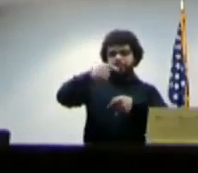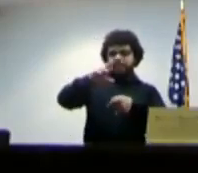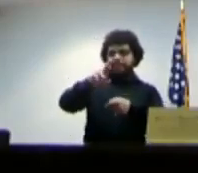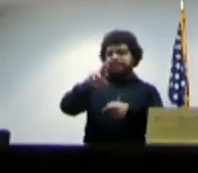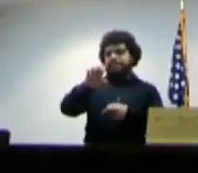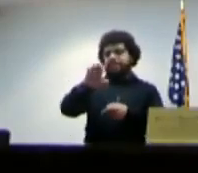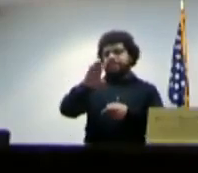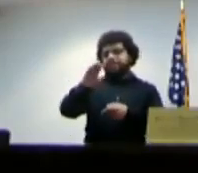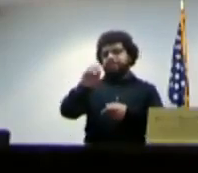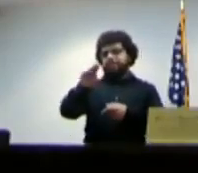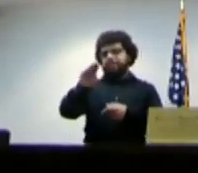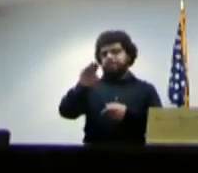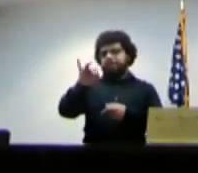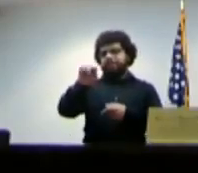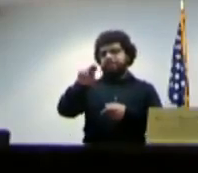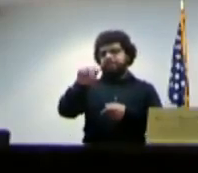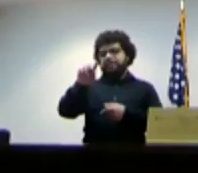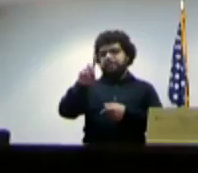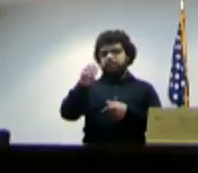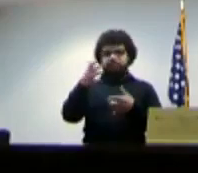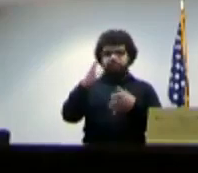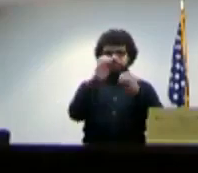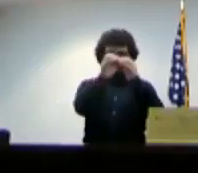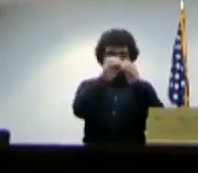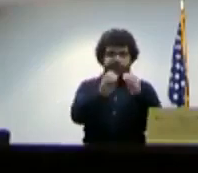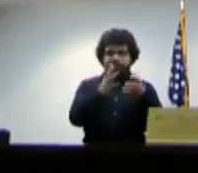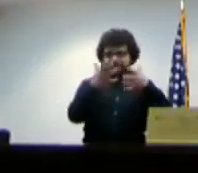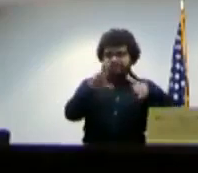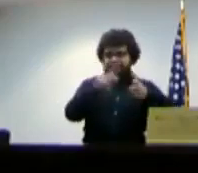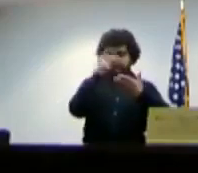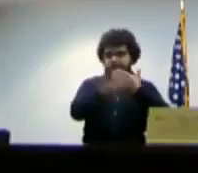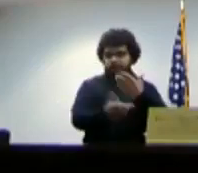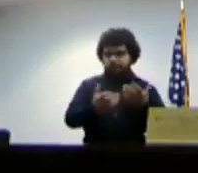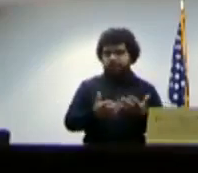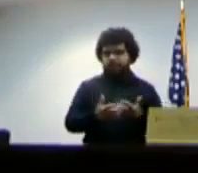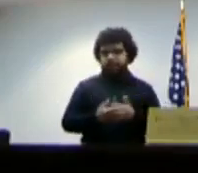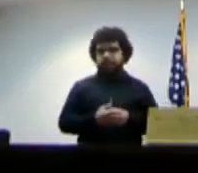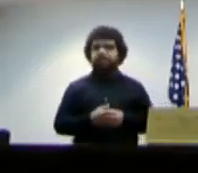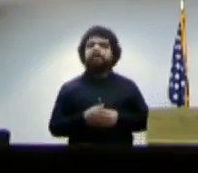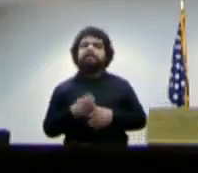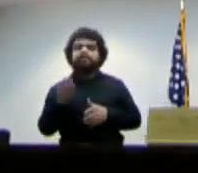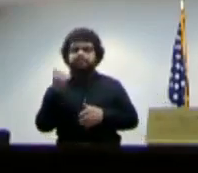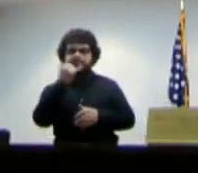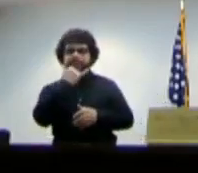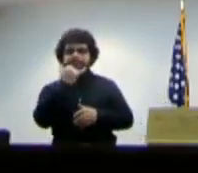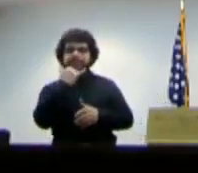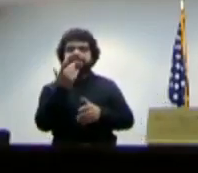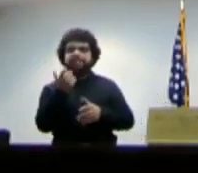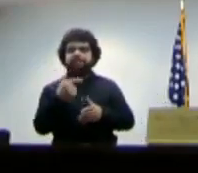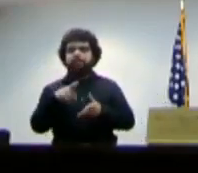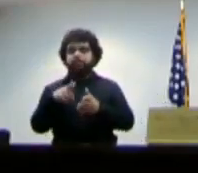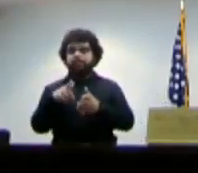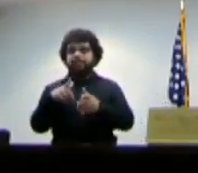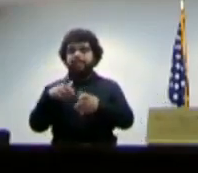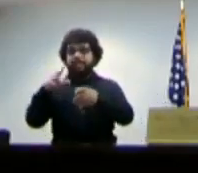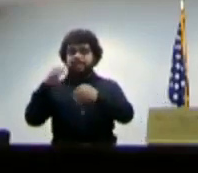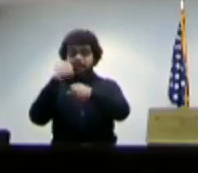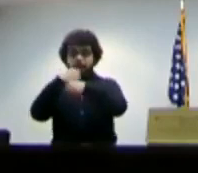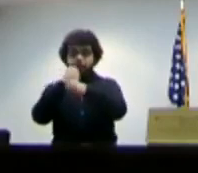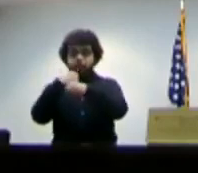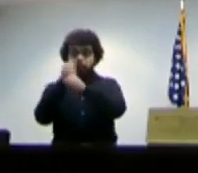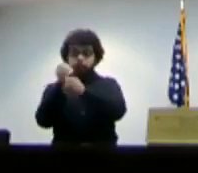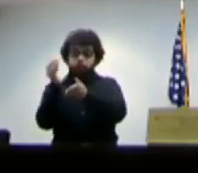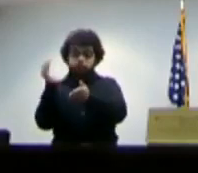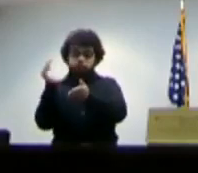generador. Okay. Esa estaba programada. Y entonces bajó la producción de energía para cubrir la demanda. No